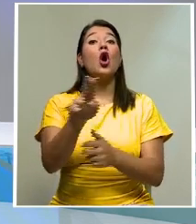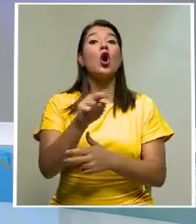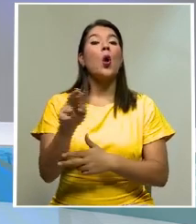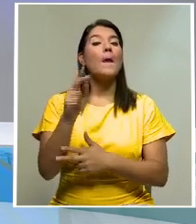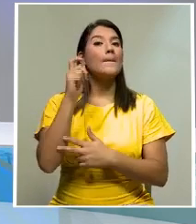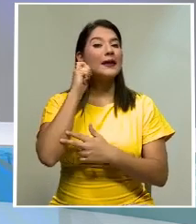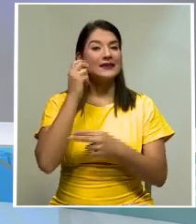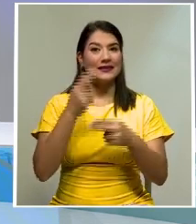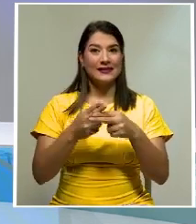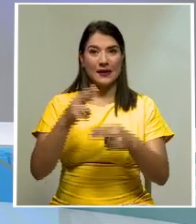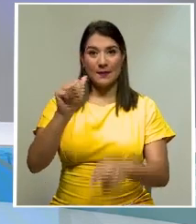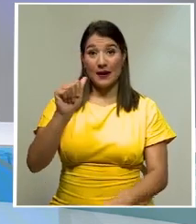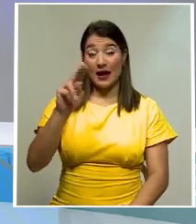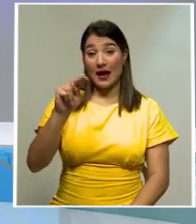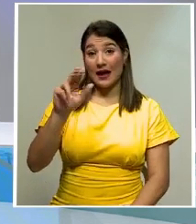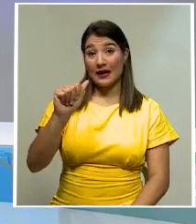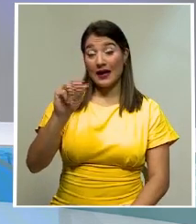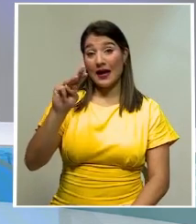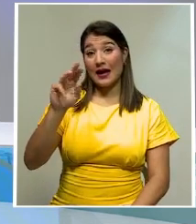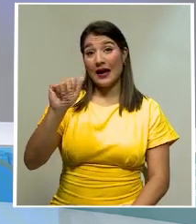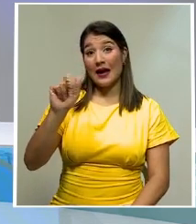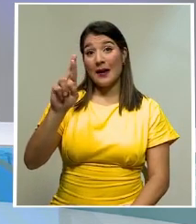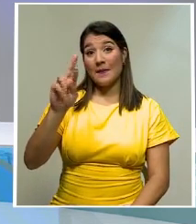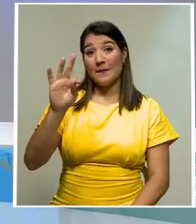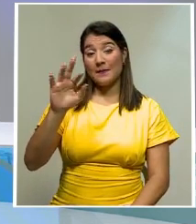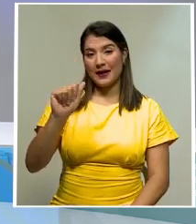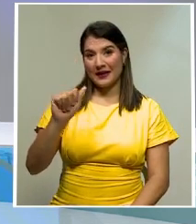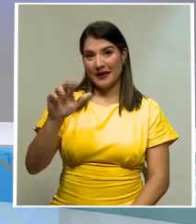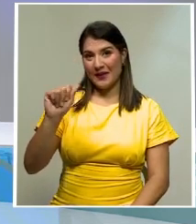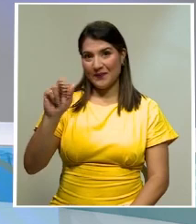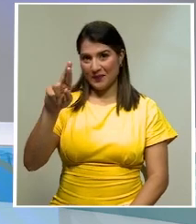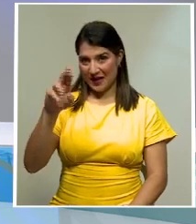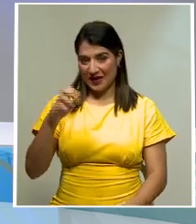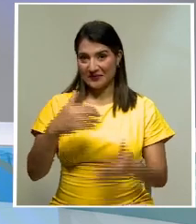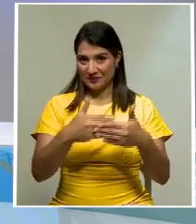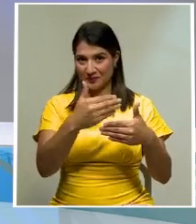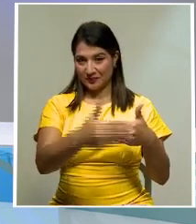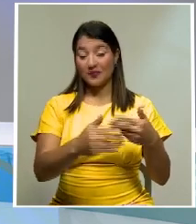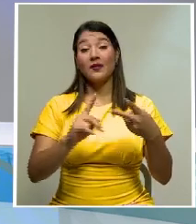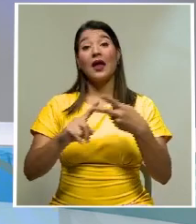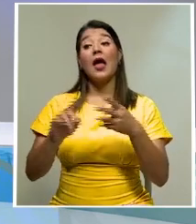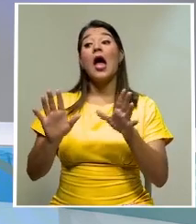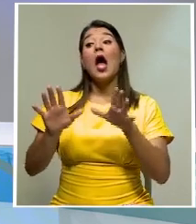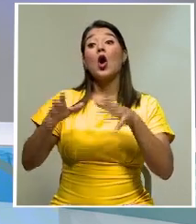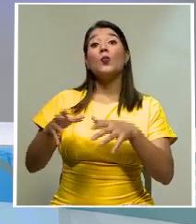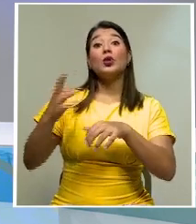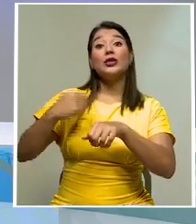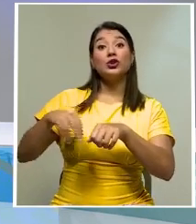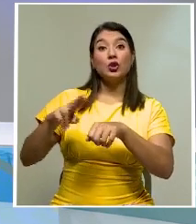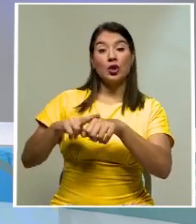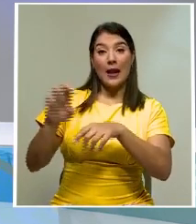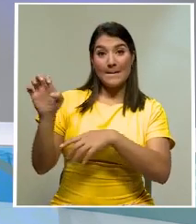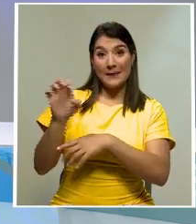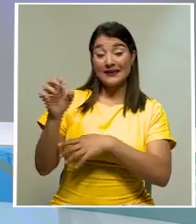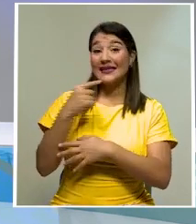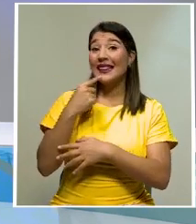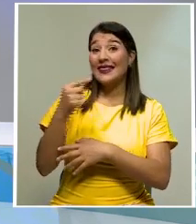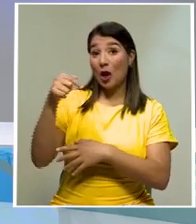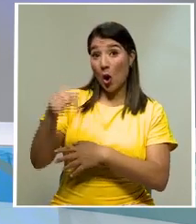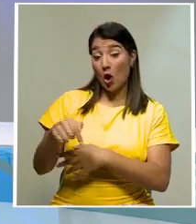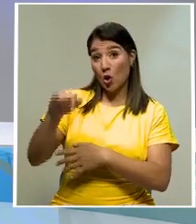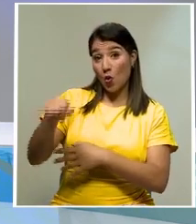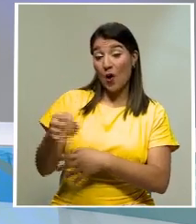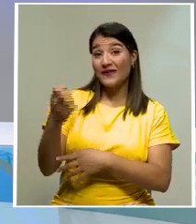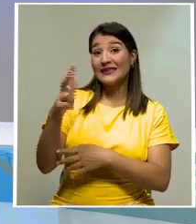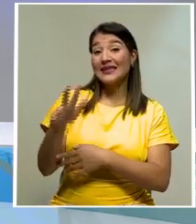Arce. También a esta hora le informamos que según la Comisión Nacional de Emergencia, este jueves 13 de mayo llegó al